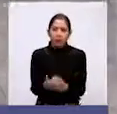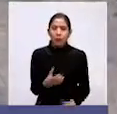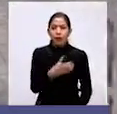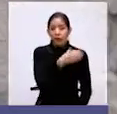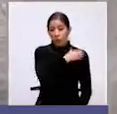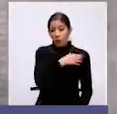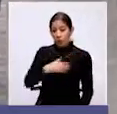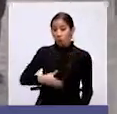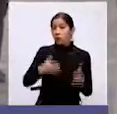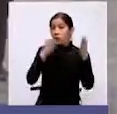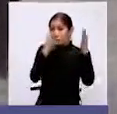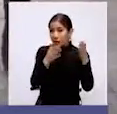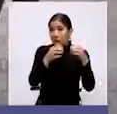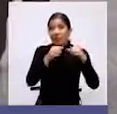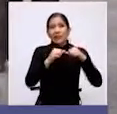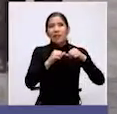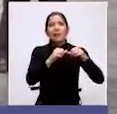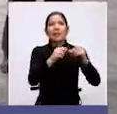continúa